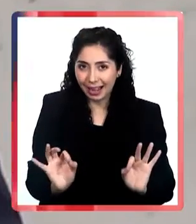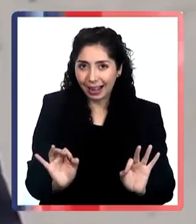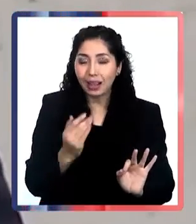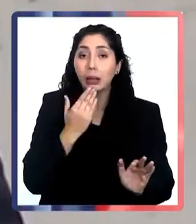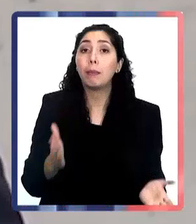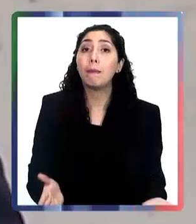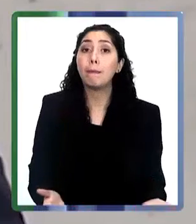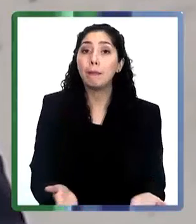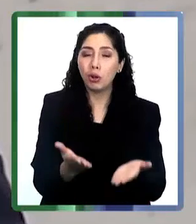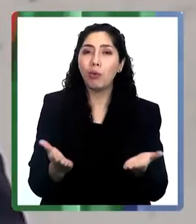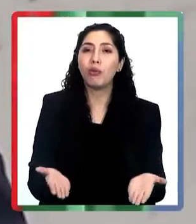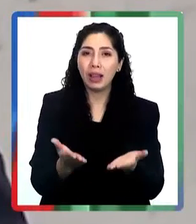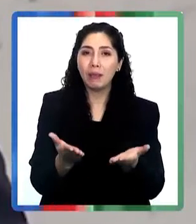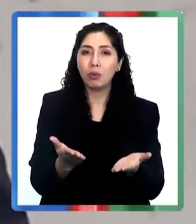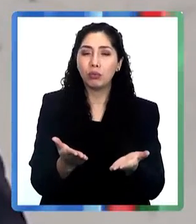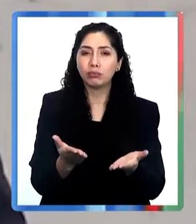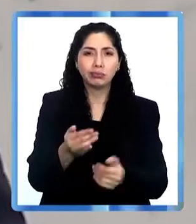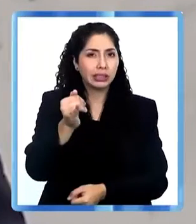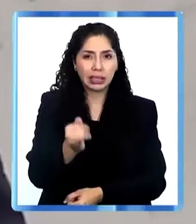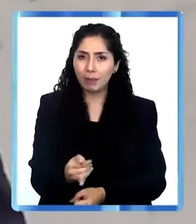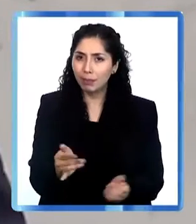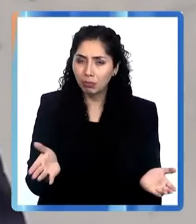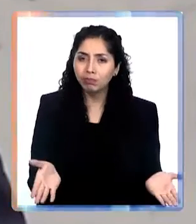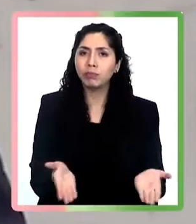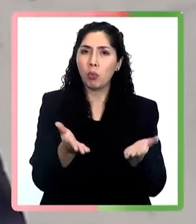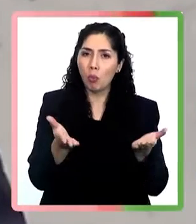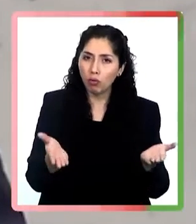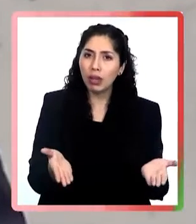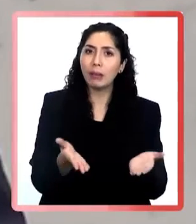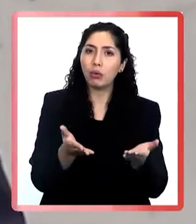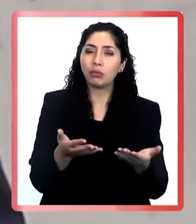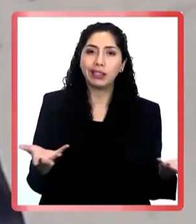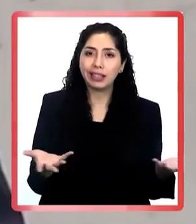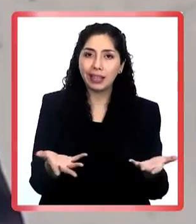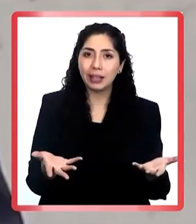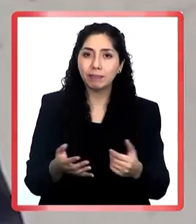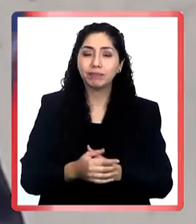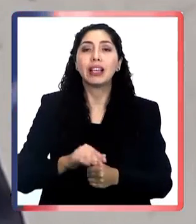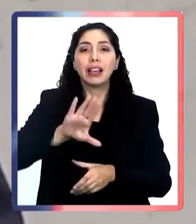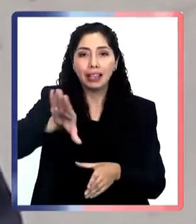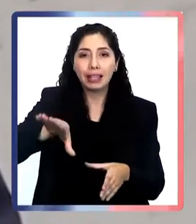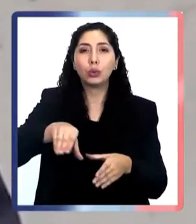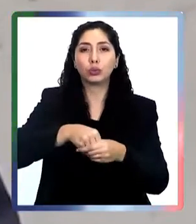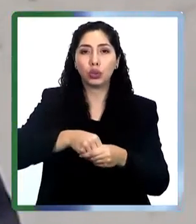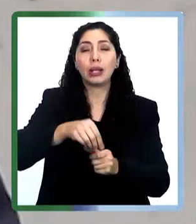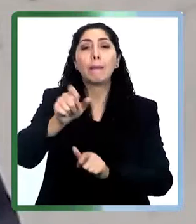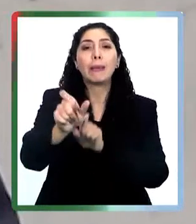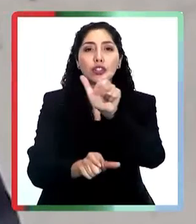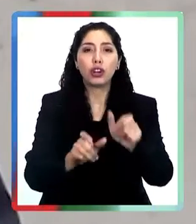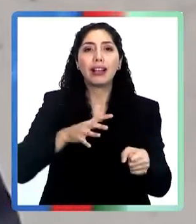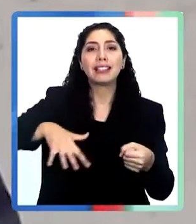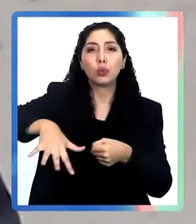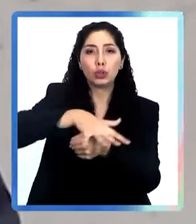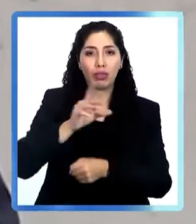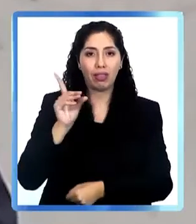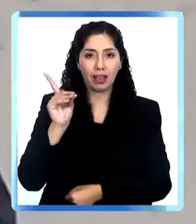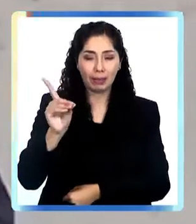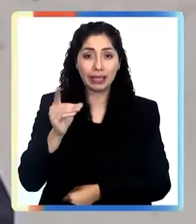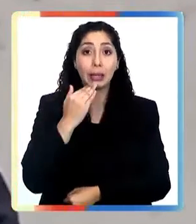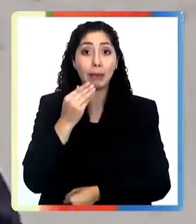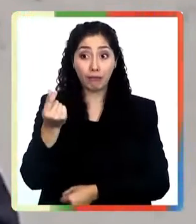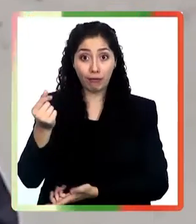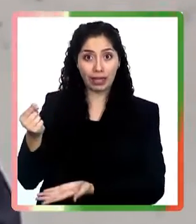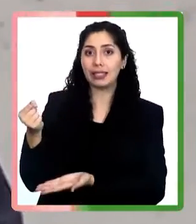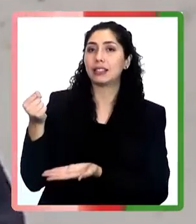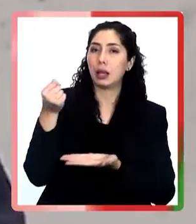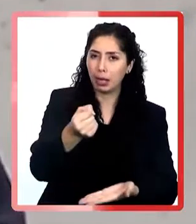promoveremos permanentemente permanentemente la inclusión de las personas en situación de discapacidad y el